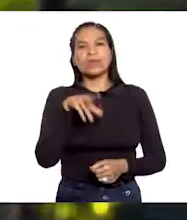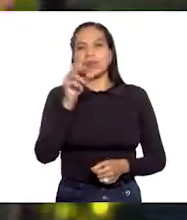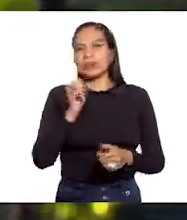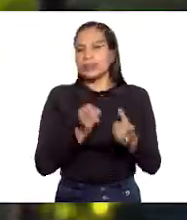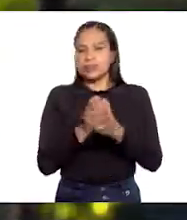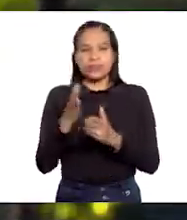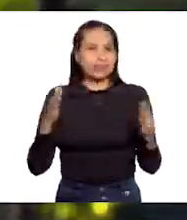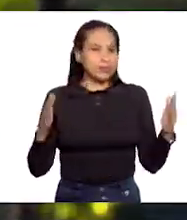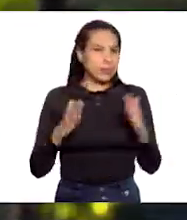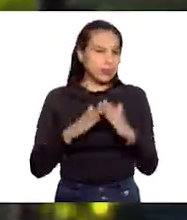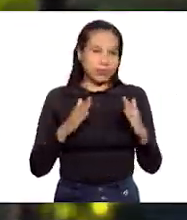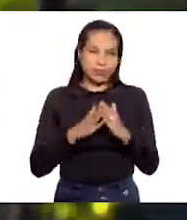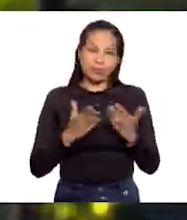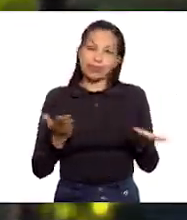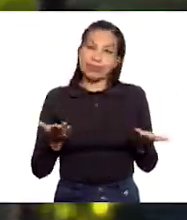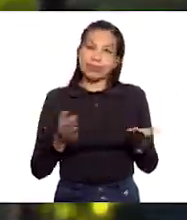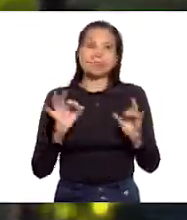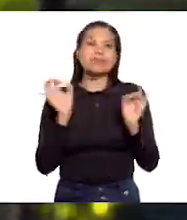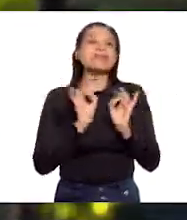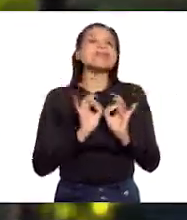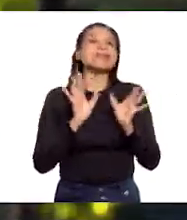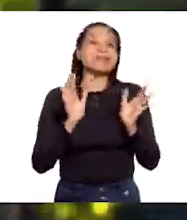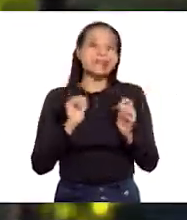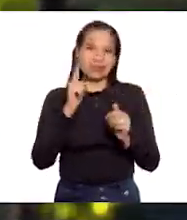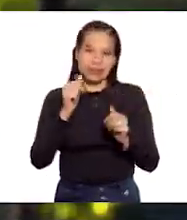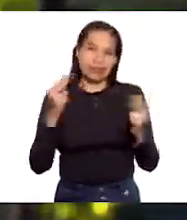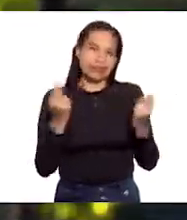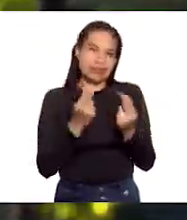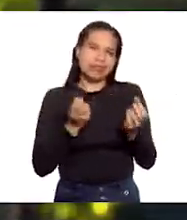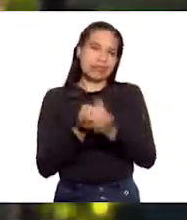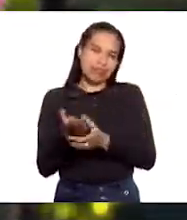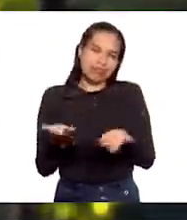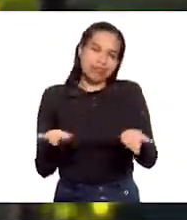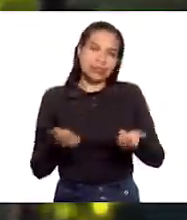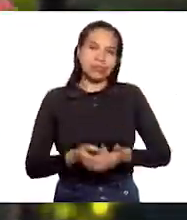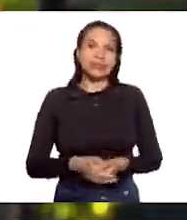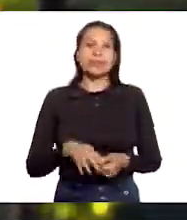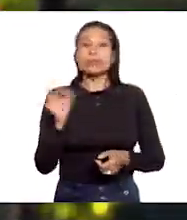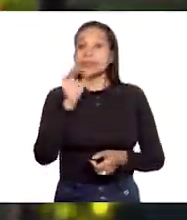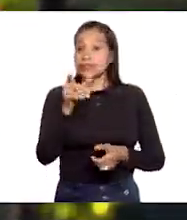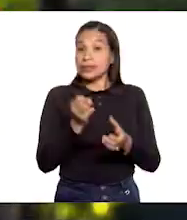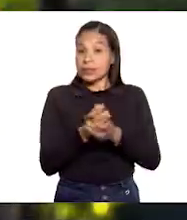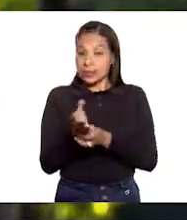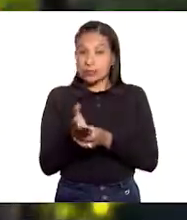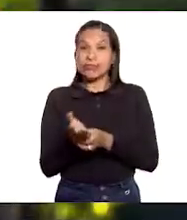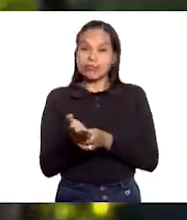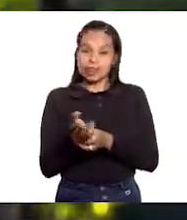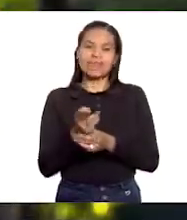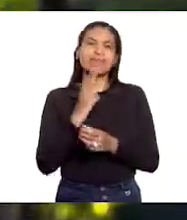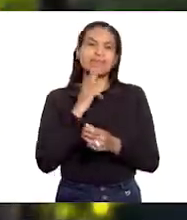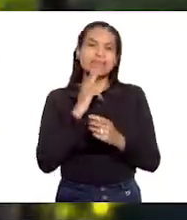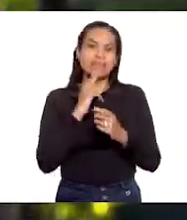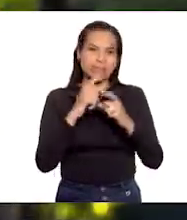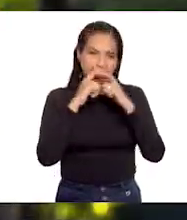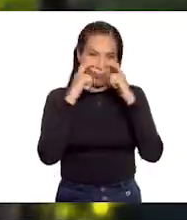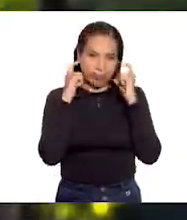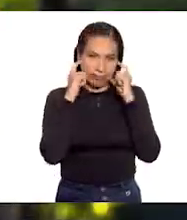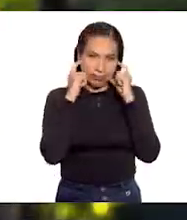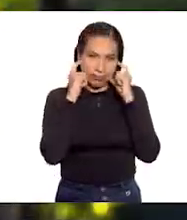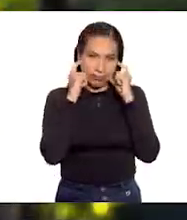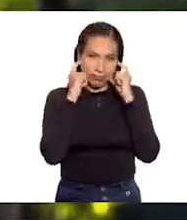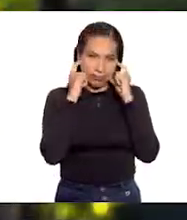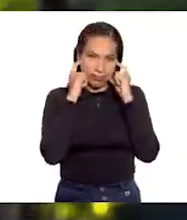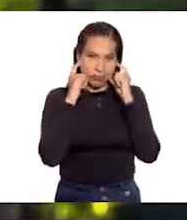no salir de casa a menos que sea muy necesario. Si lo haces, utiliza el